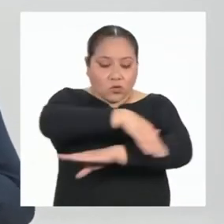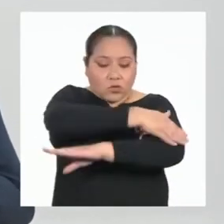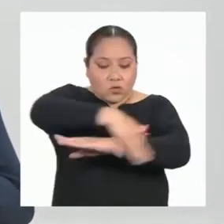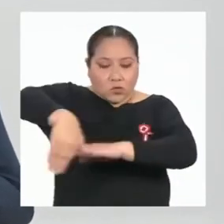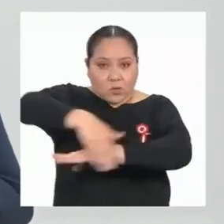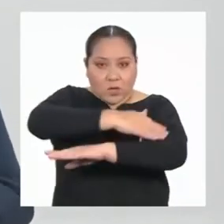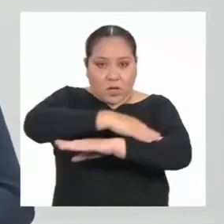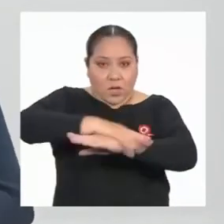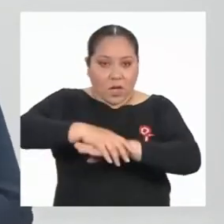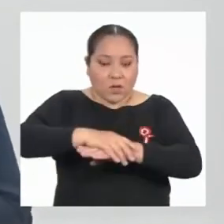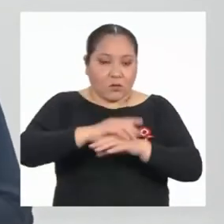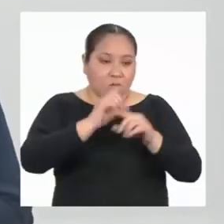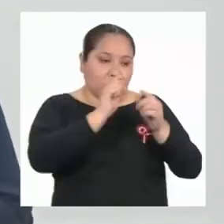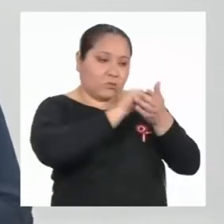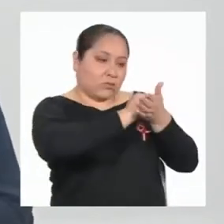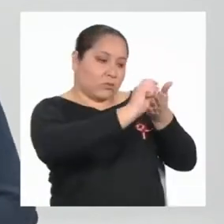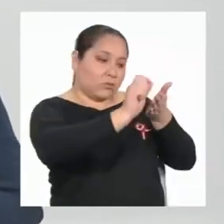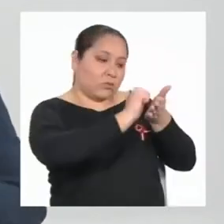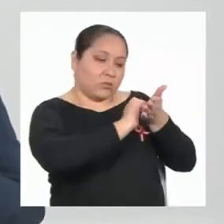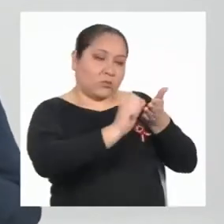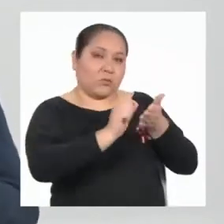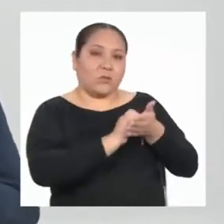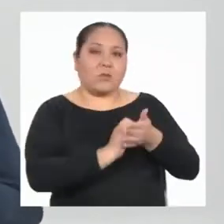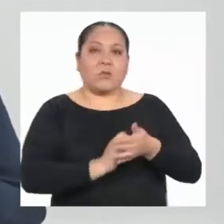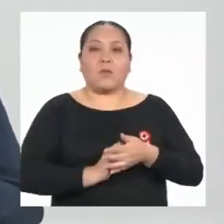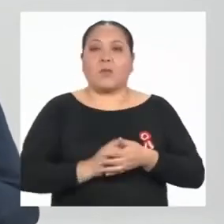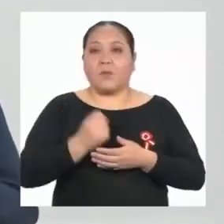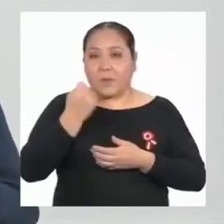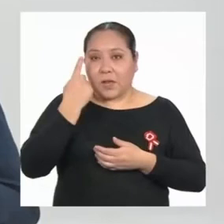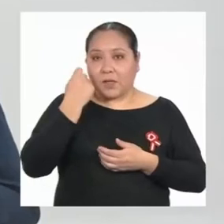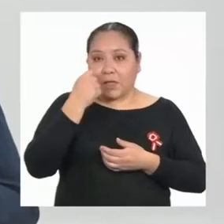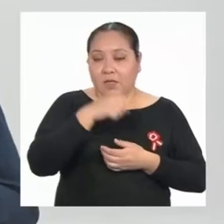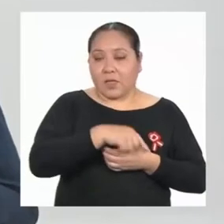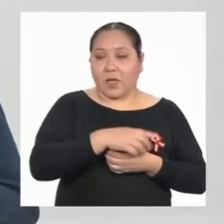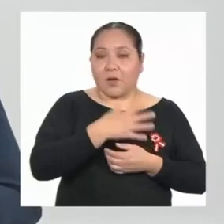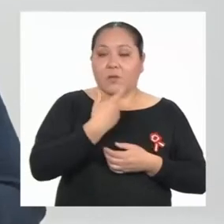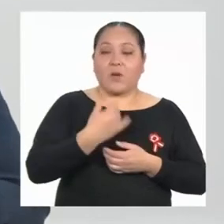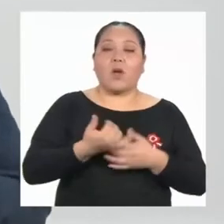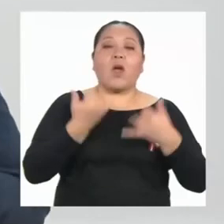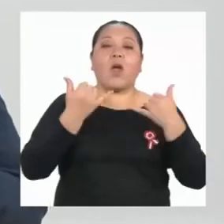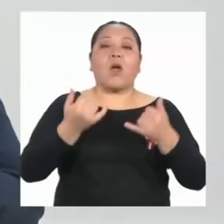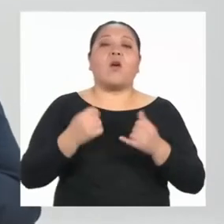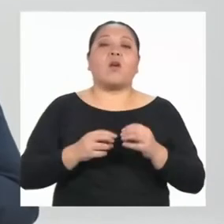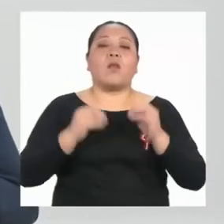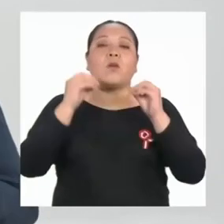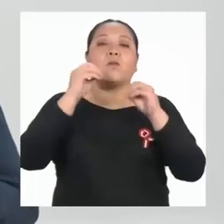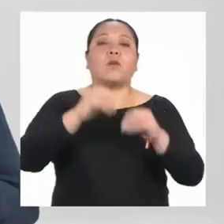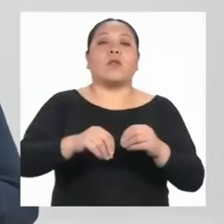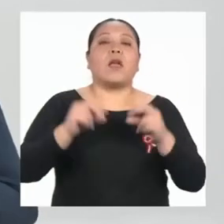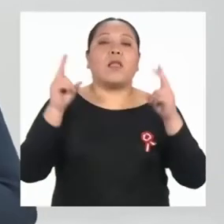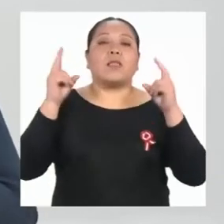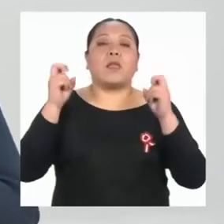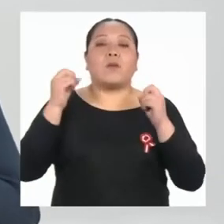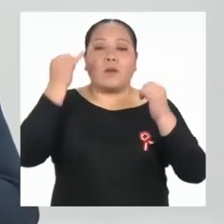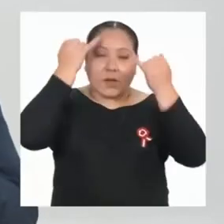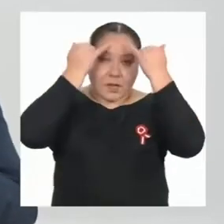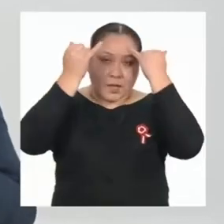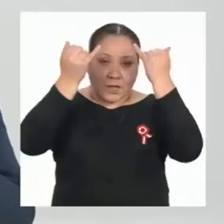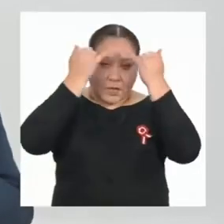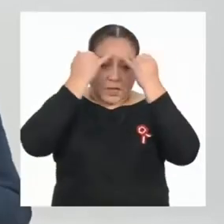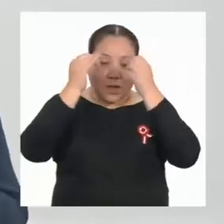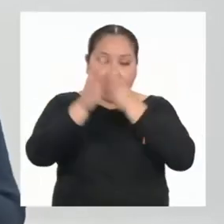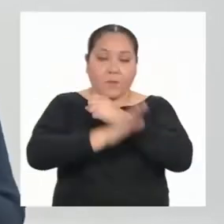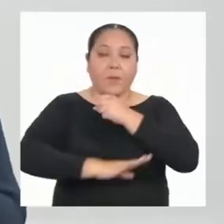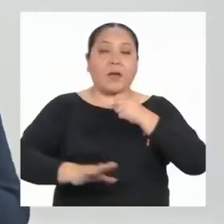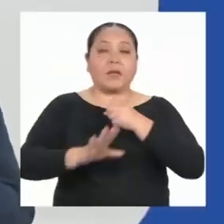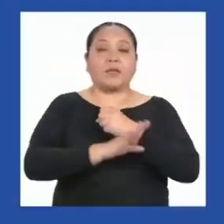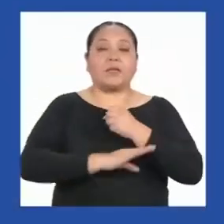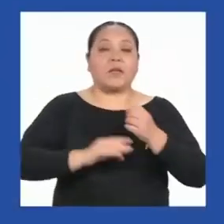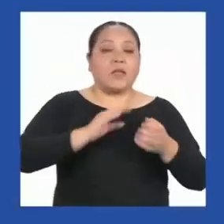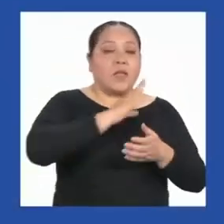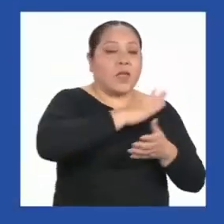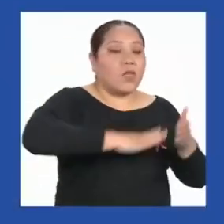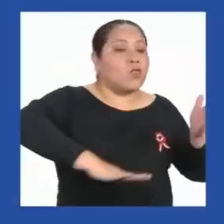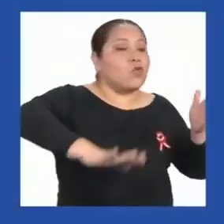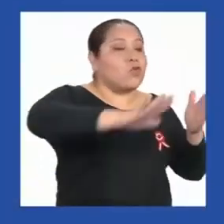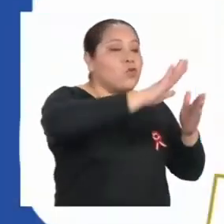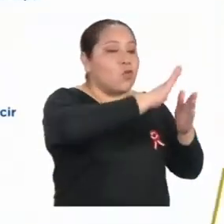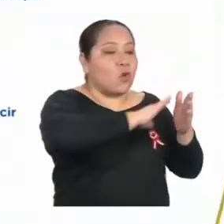procesos de comprensión. Ahora podemos pasar a plantear el tema y la idea principal de todo el